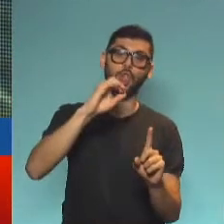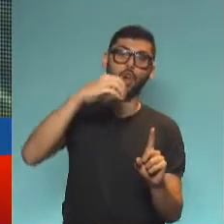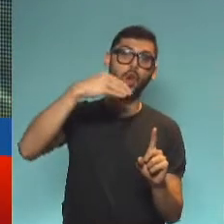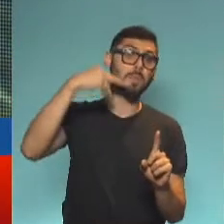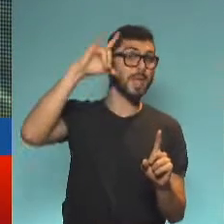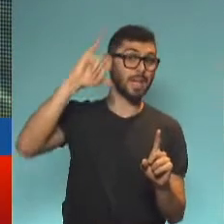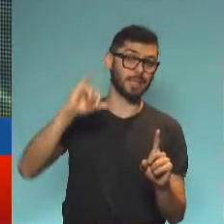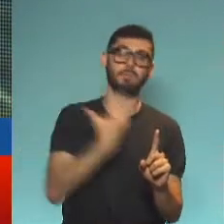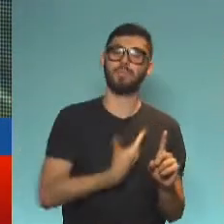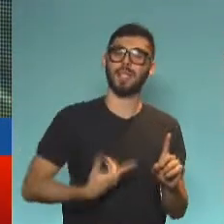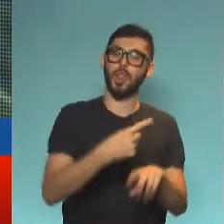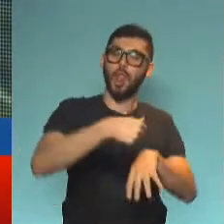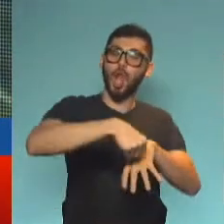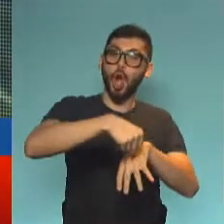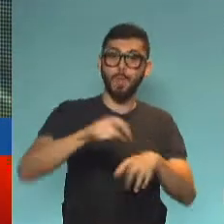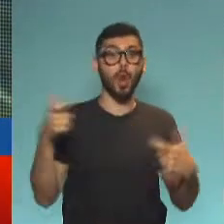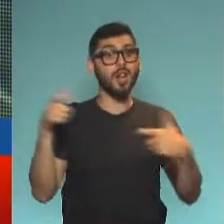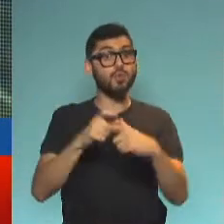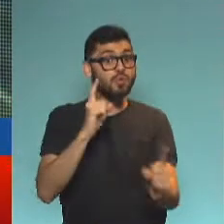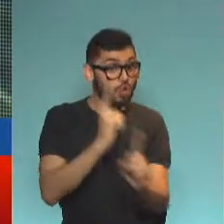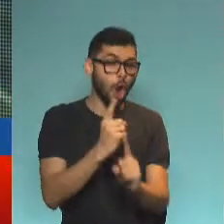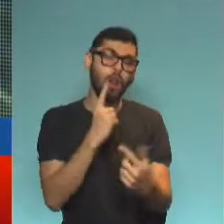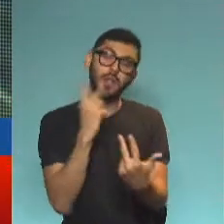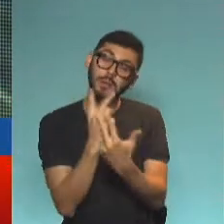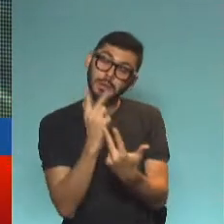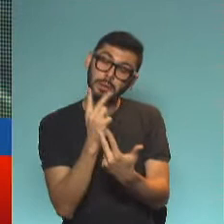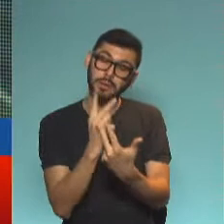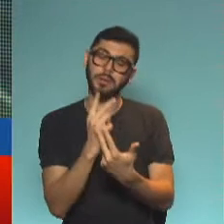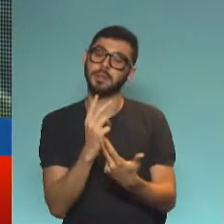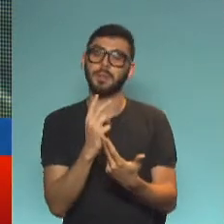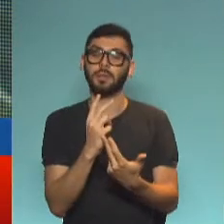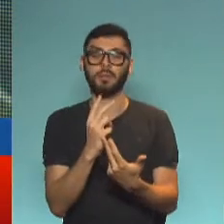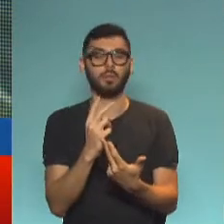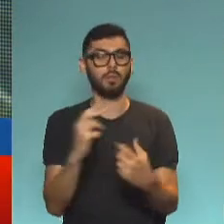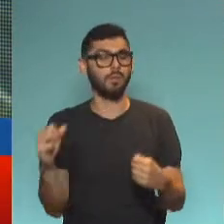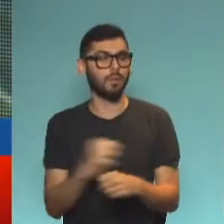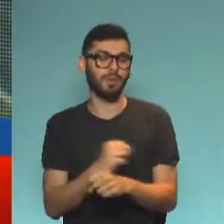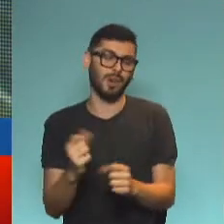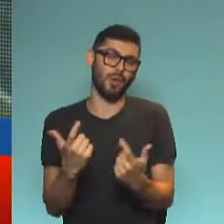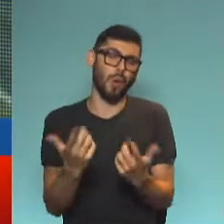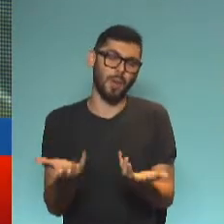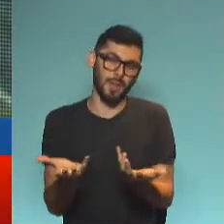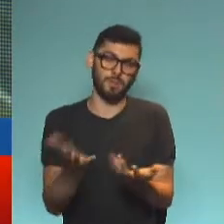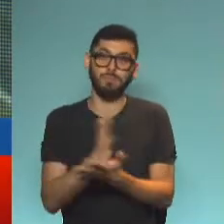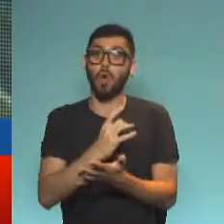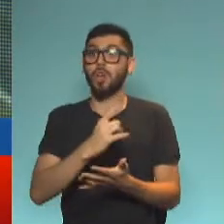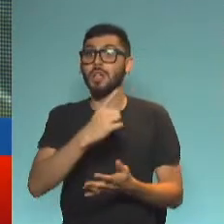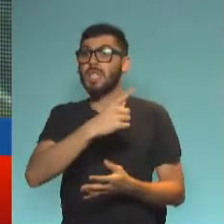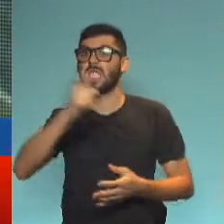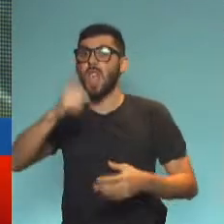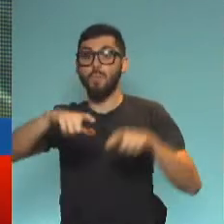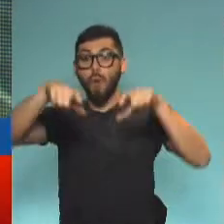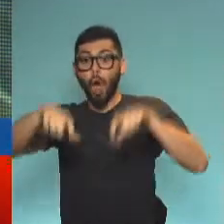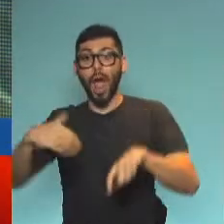de la Conmebol, donde no se llegó a una conclusión de realizar sí o sí la totalidad, como en